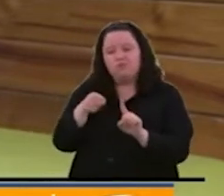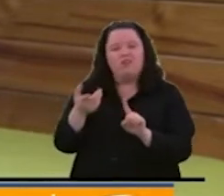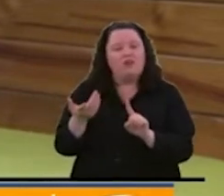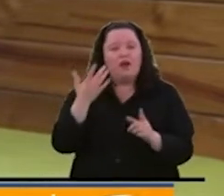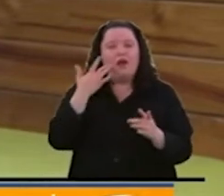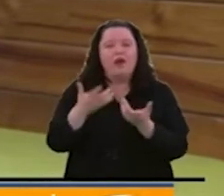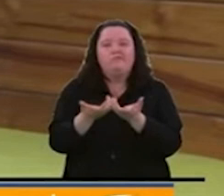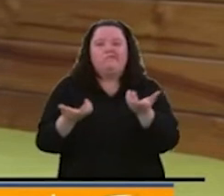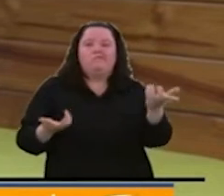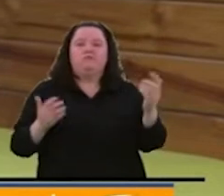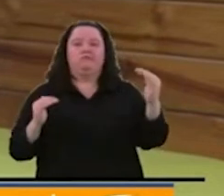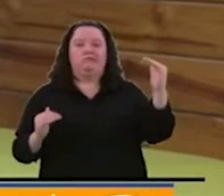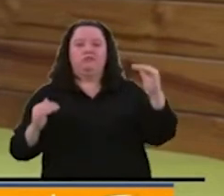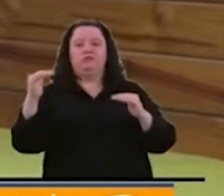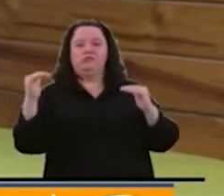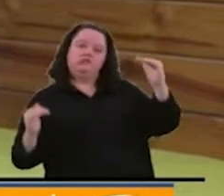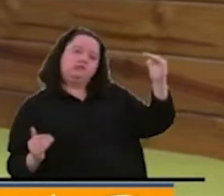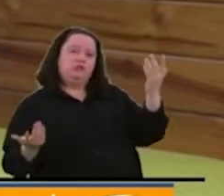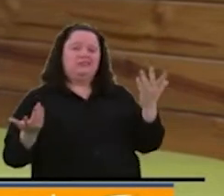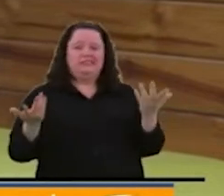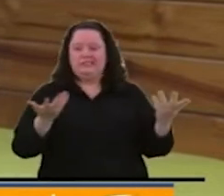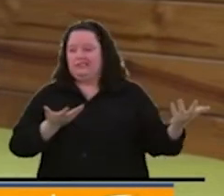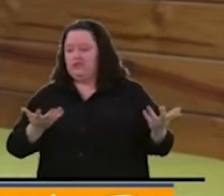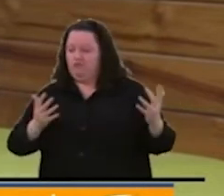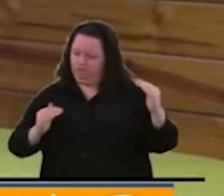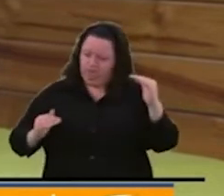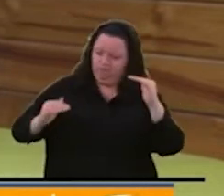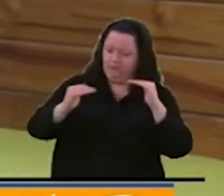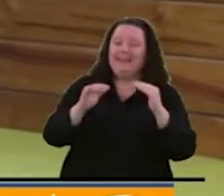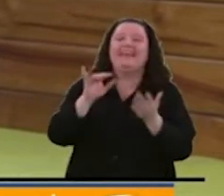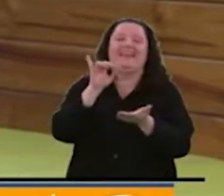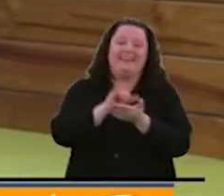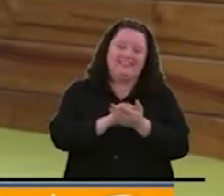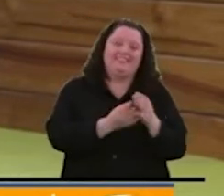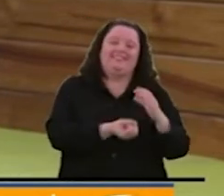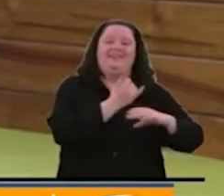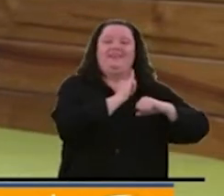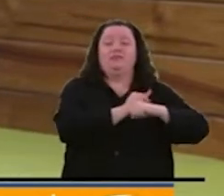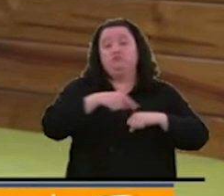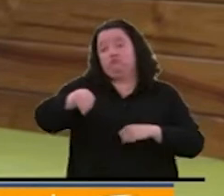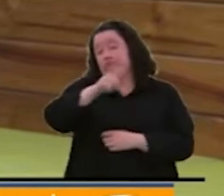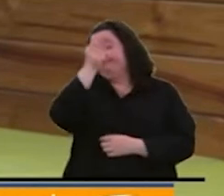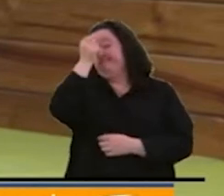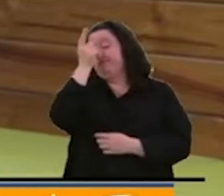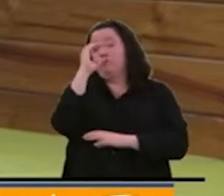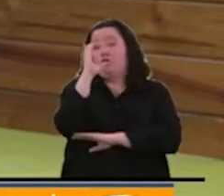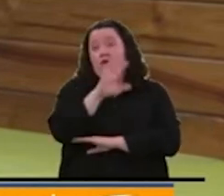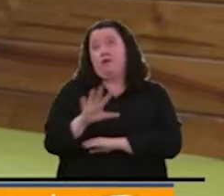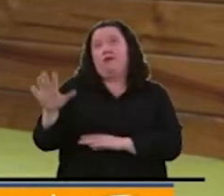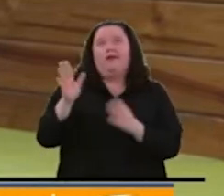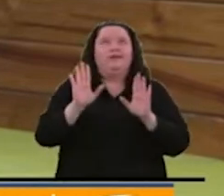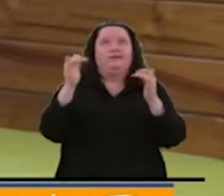cerrar las brechas de inequidad y desigualdad, entendiendo que Colombia es y está